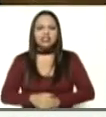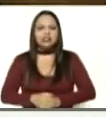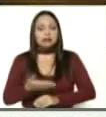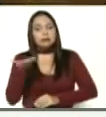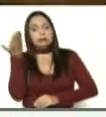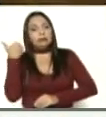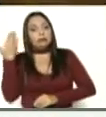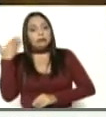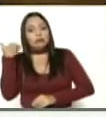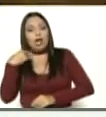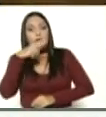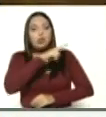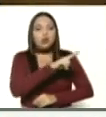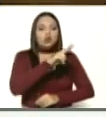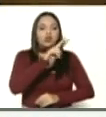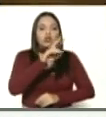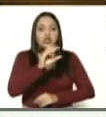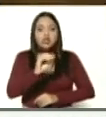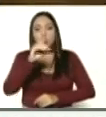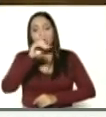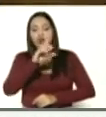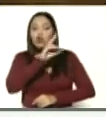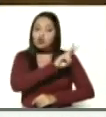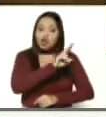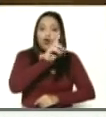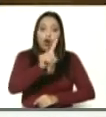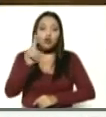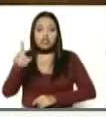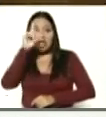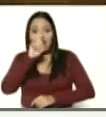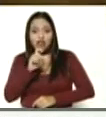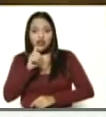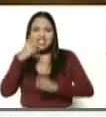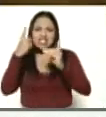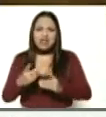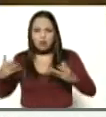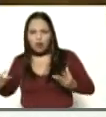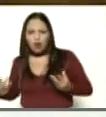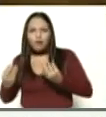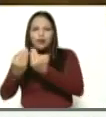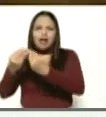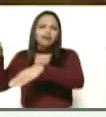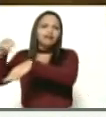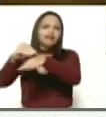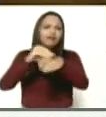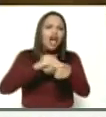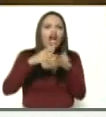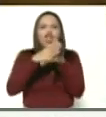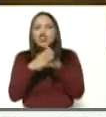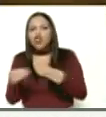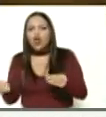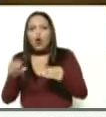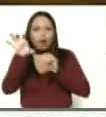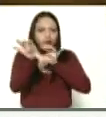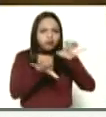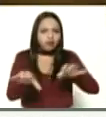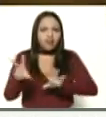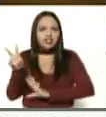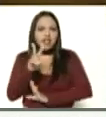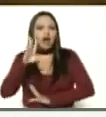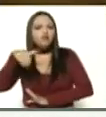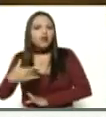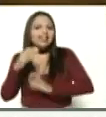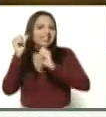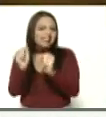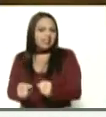211 años decidimos acompañar a todas las provincias, convocar a todas las provincias a